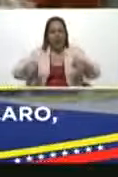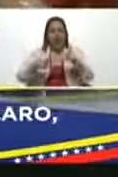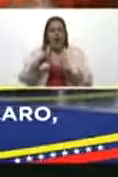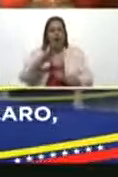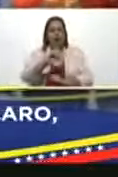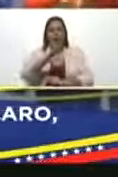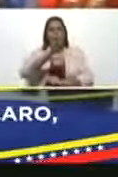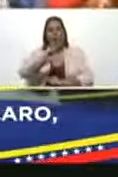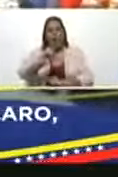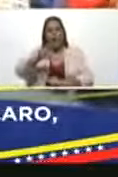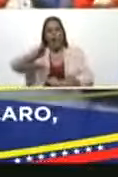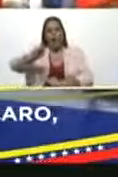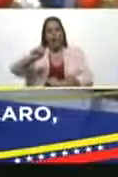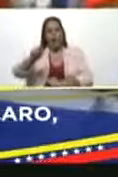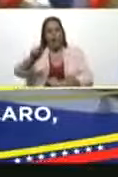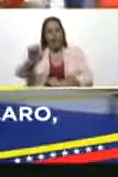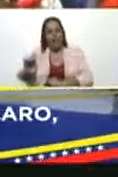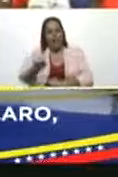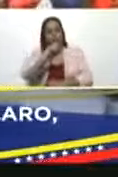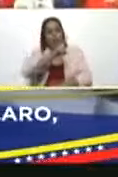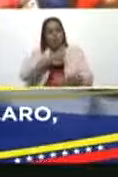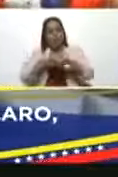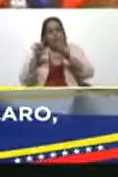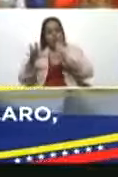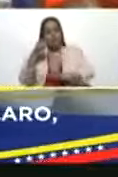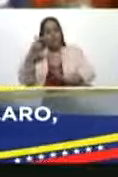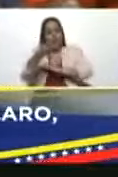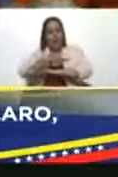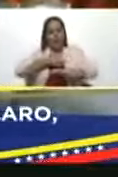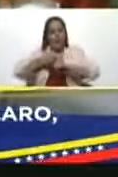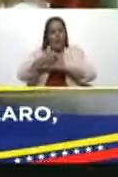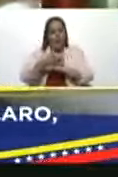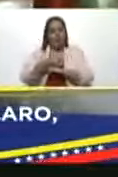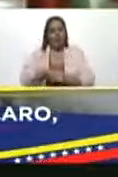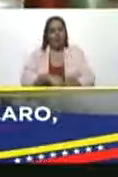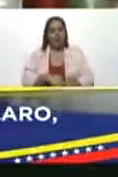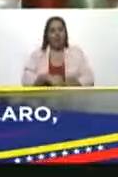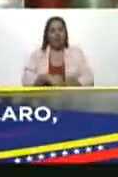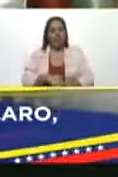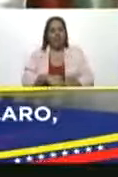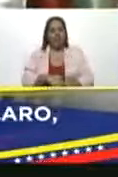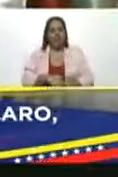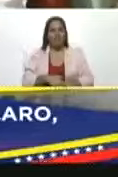Por 10 del buen gobierno. Agua para Cocorote.